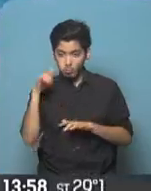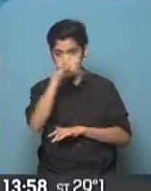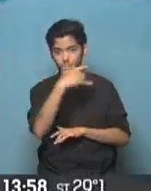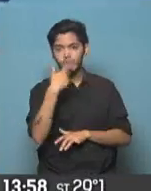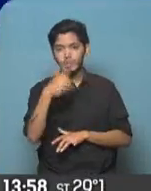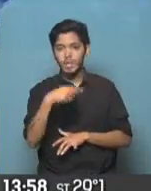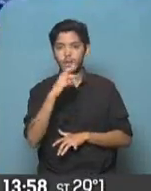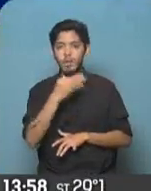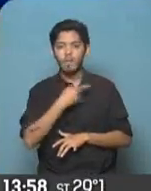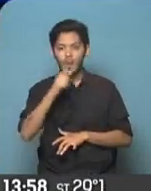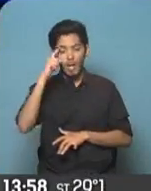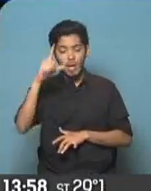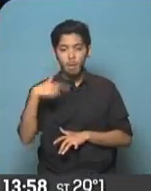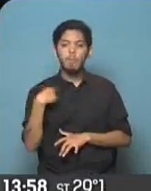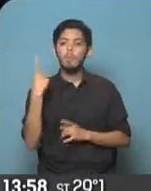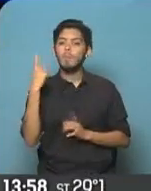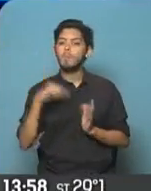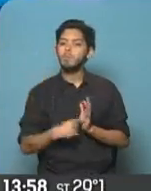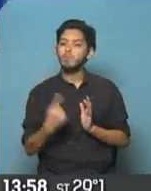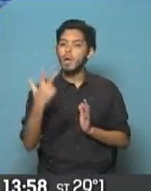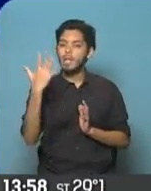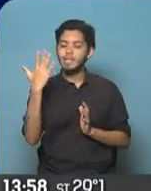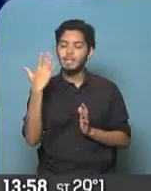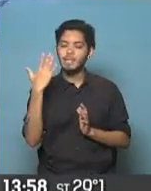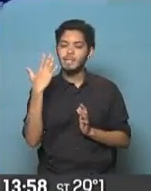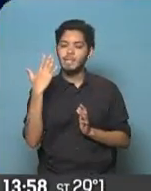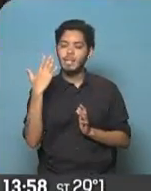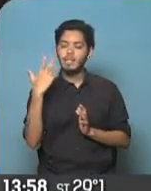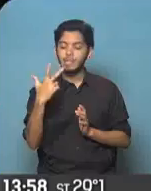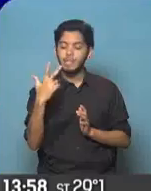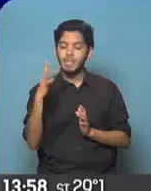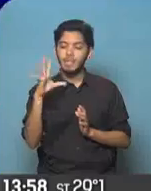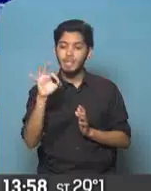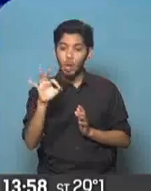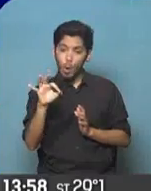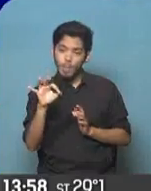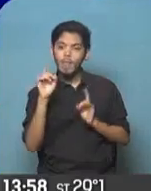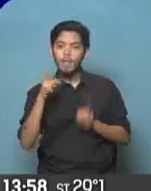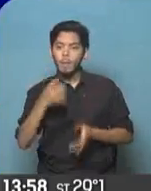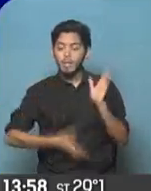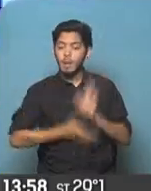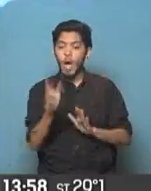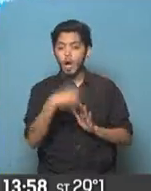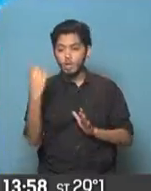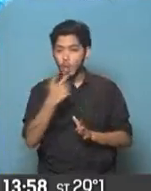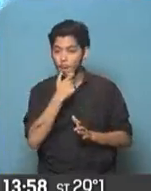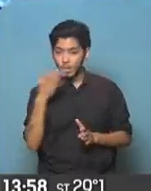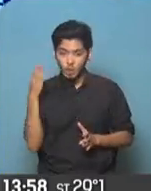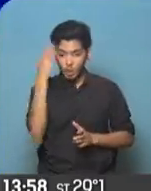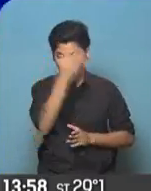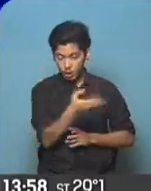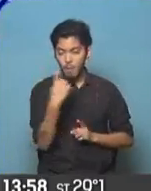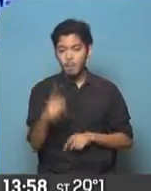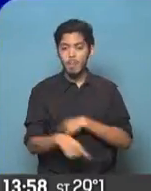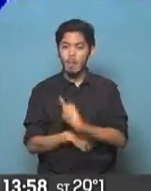rafael pero 1550 parte otro desde el aeroparque metropolitano a mendoza y luego después de las 17 horas